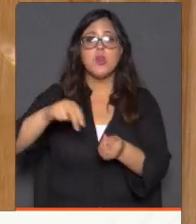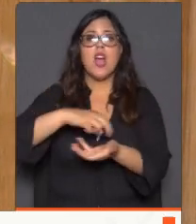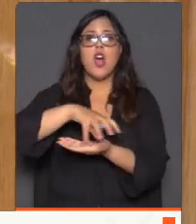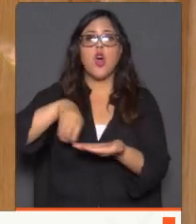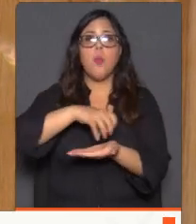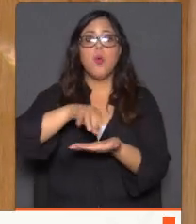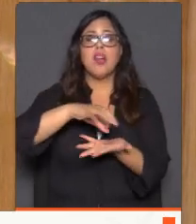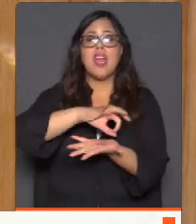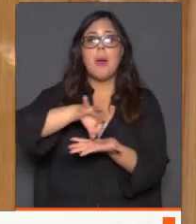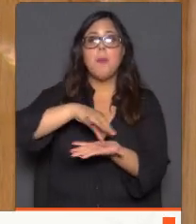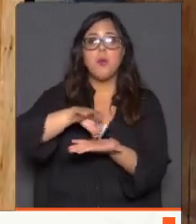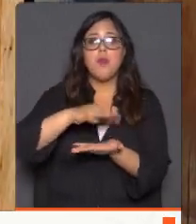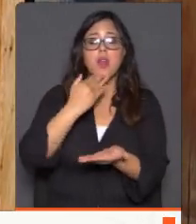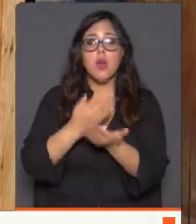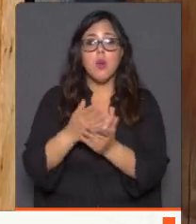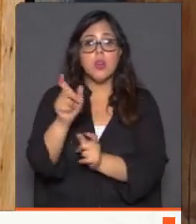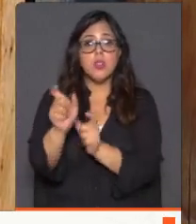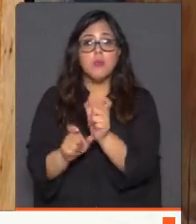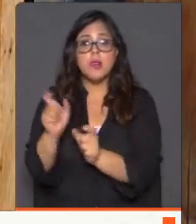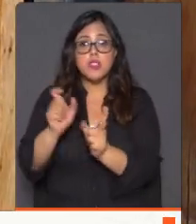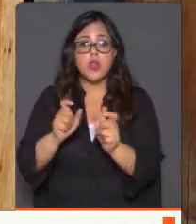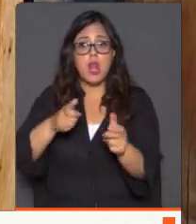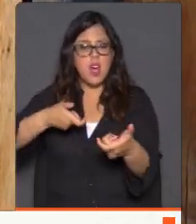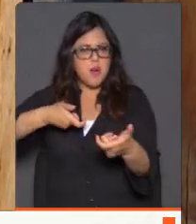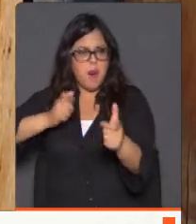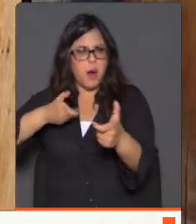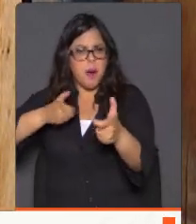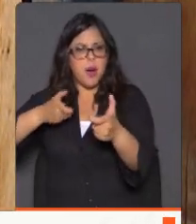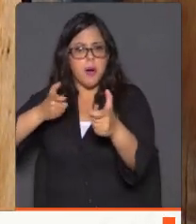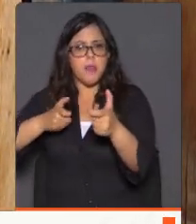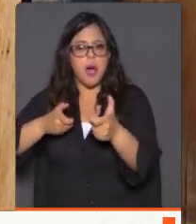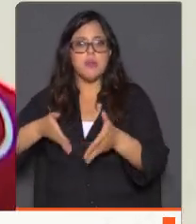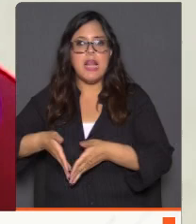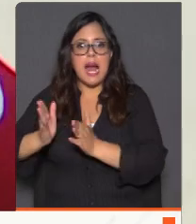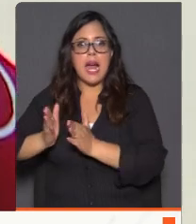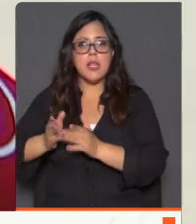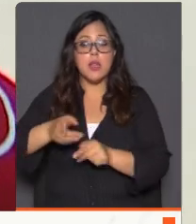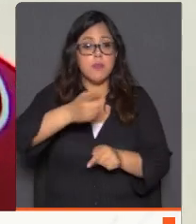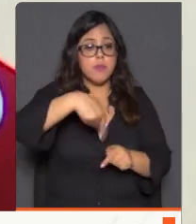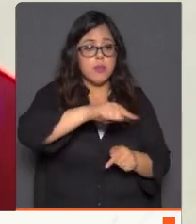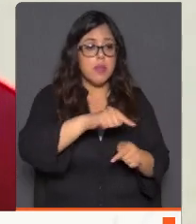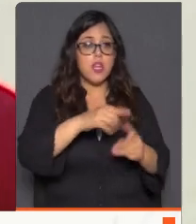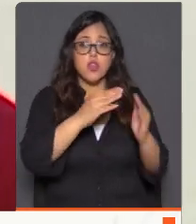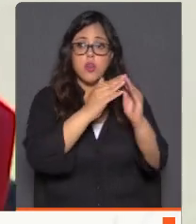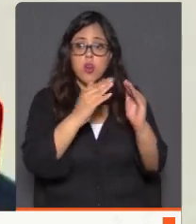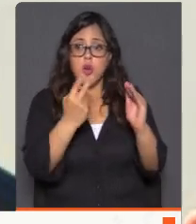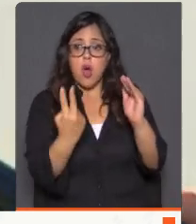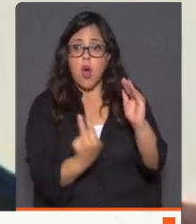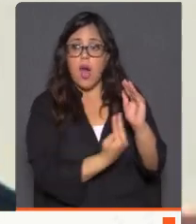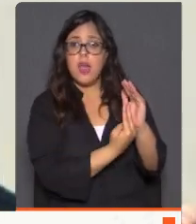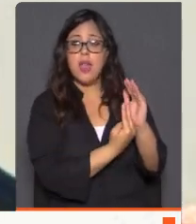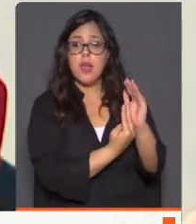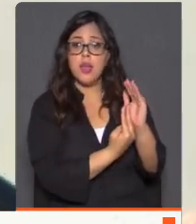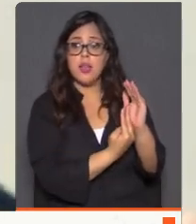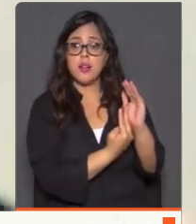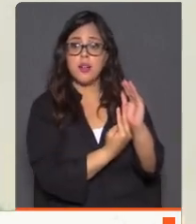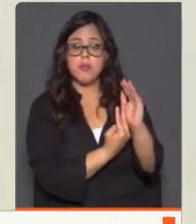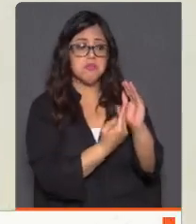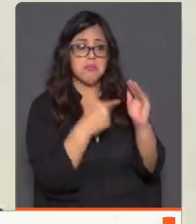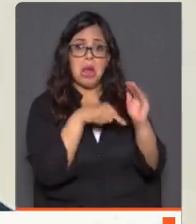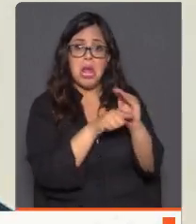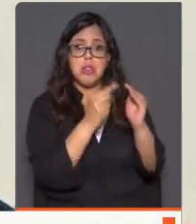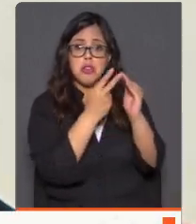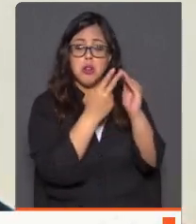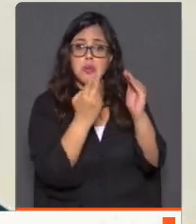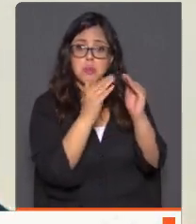desconocidos comenzaron a disparar desde la calle ellos estaban ahí Creo que estaban adentro y